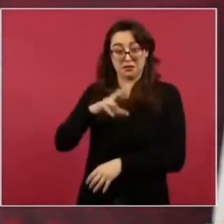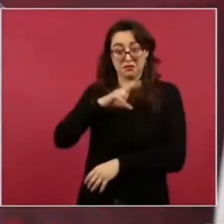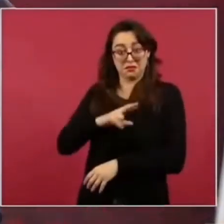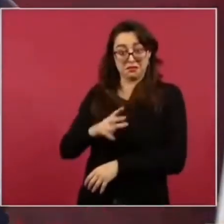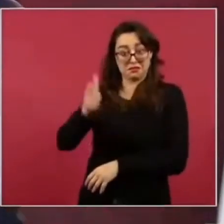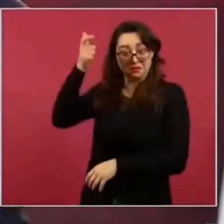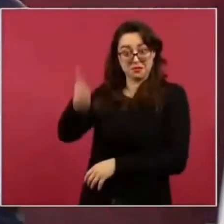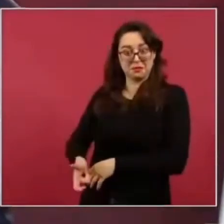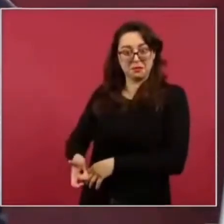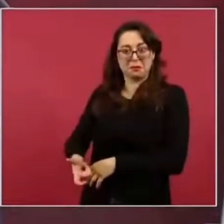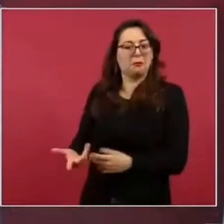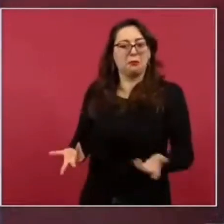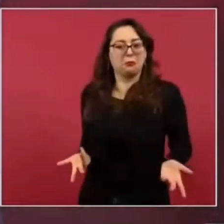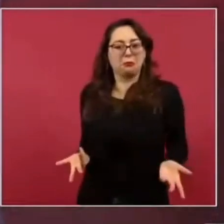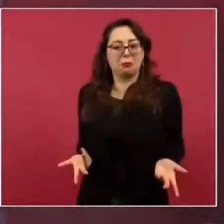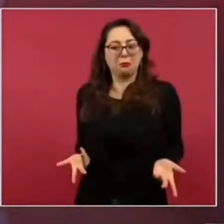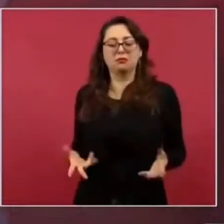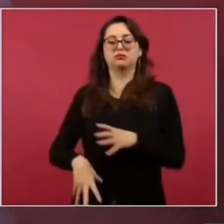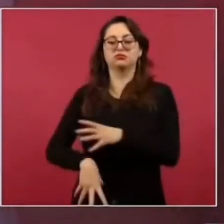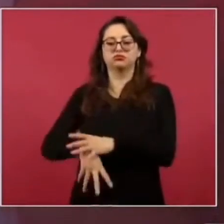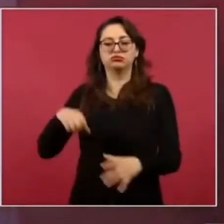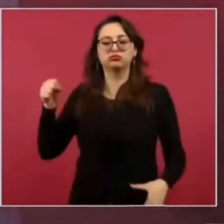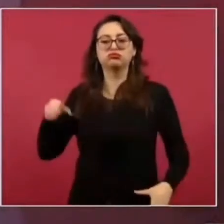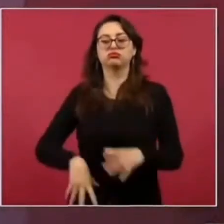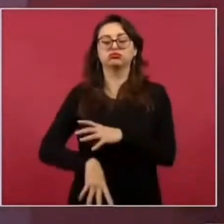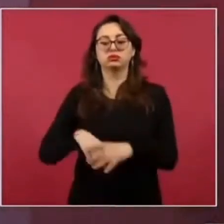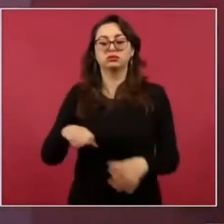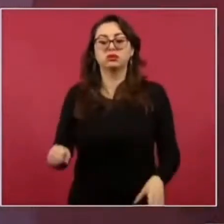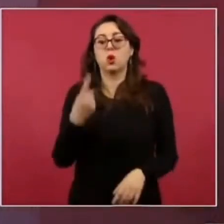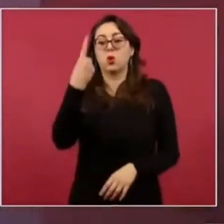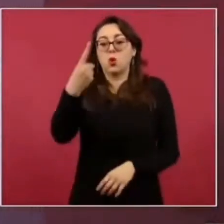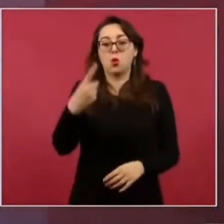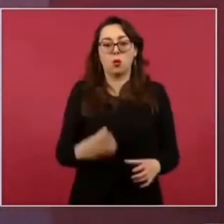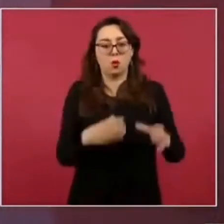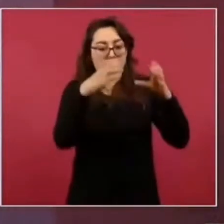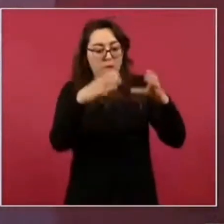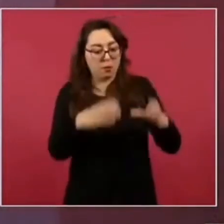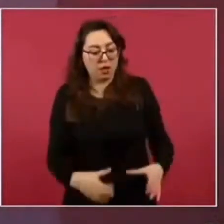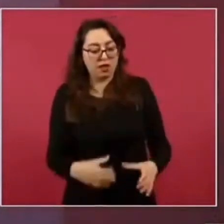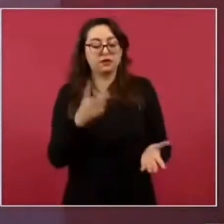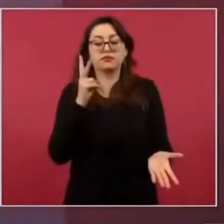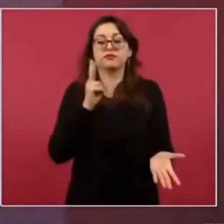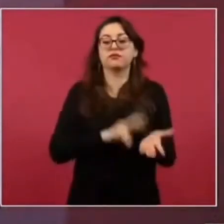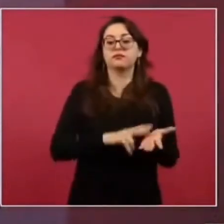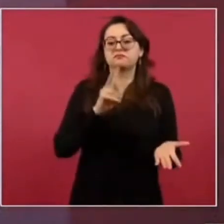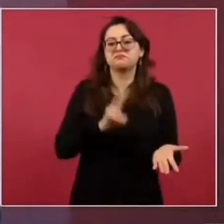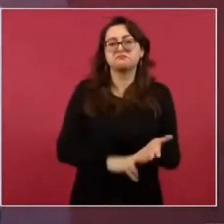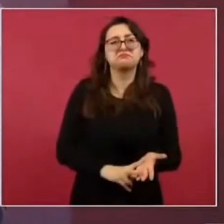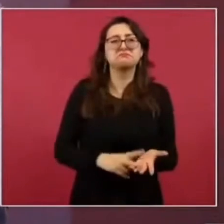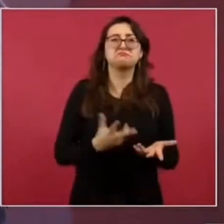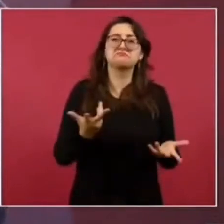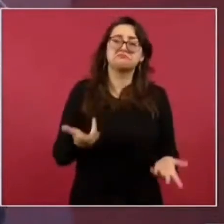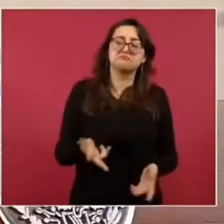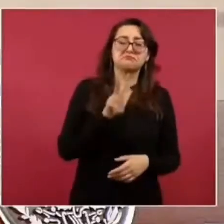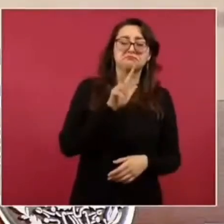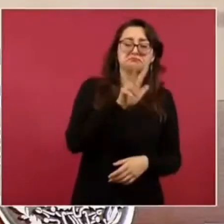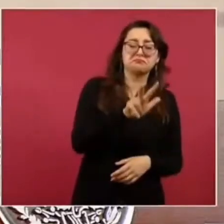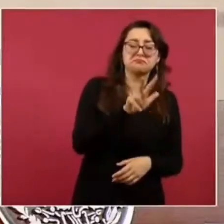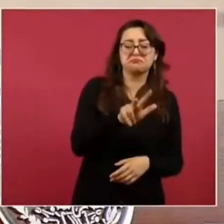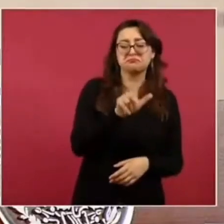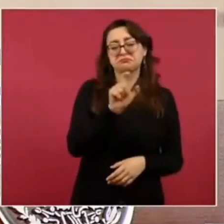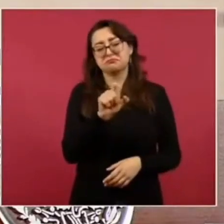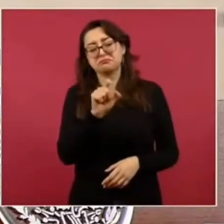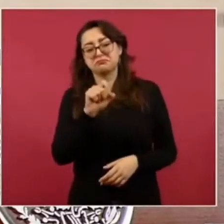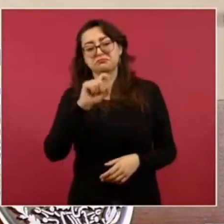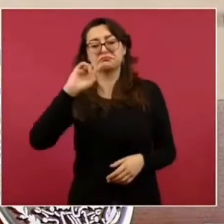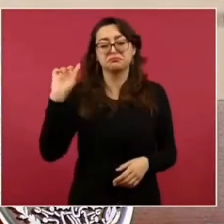son 18, 20 dólares. Y hoy la mezcla mexicana de petróleo se